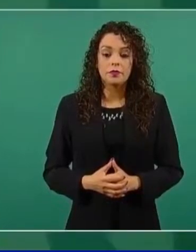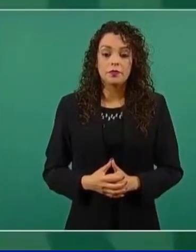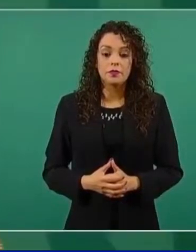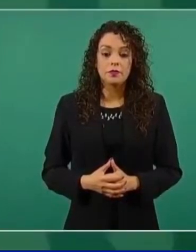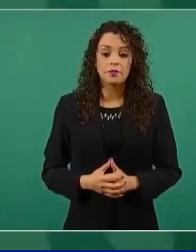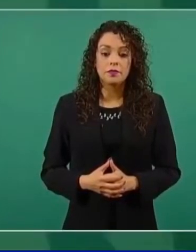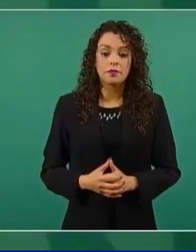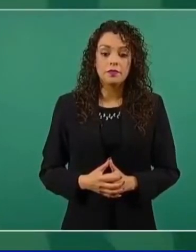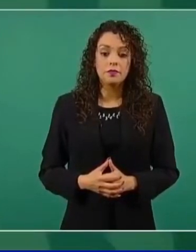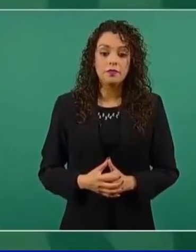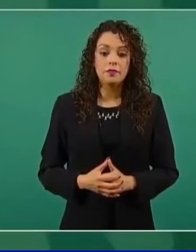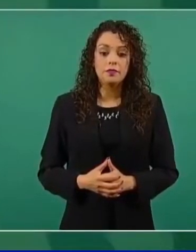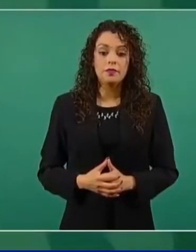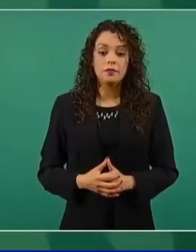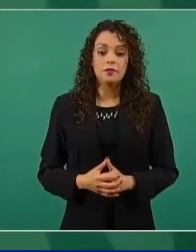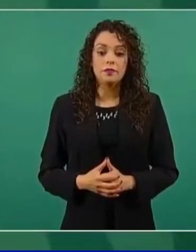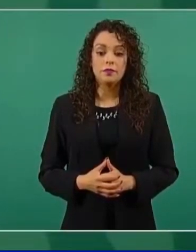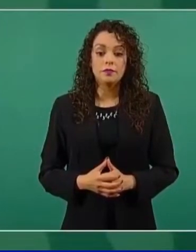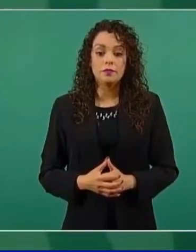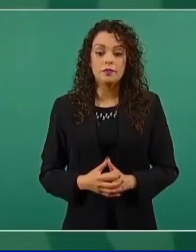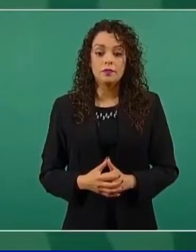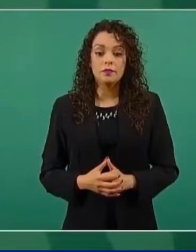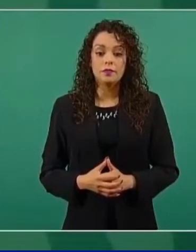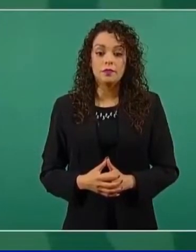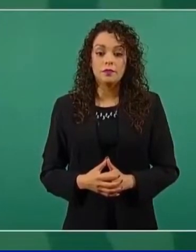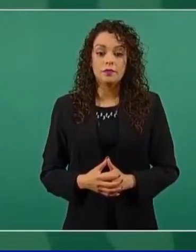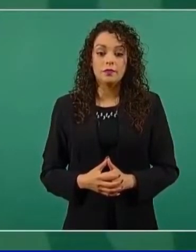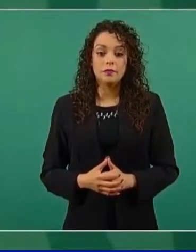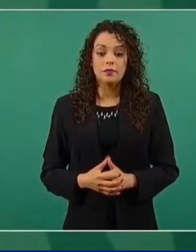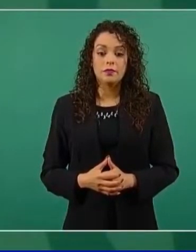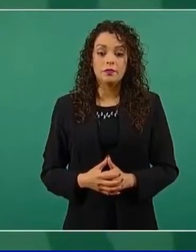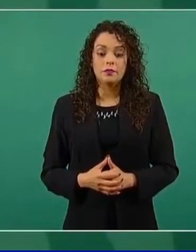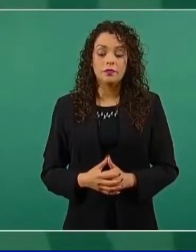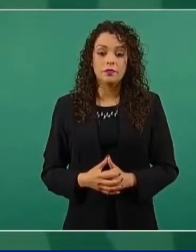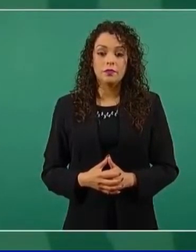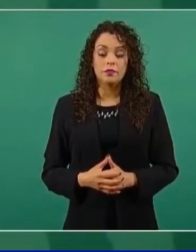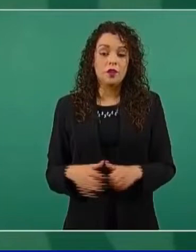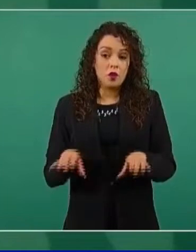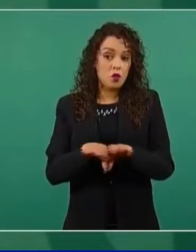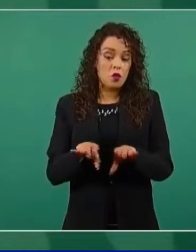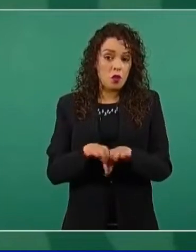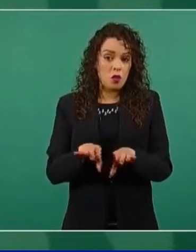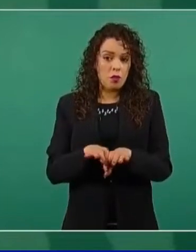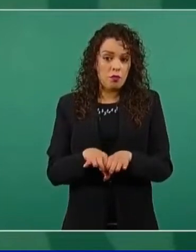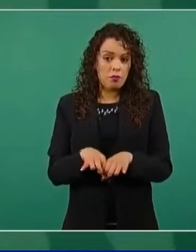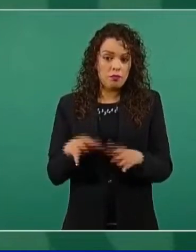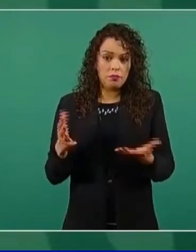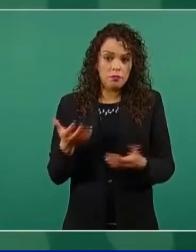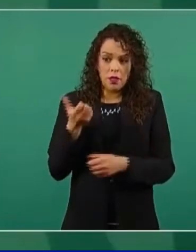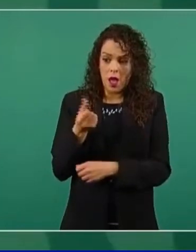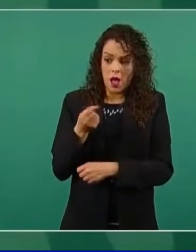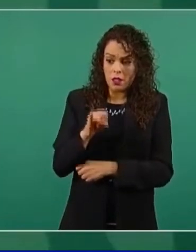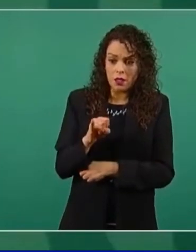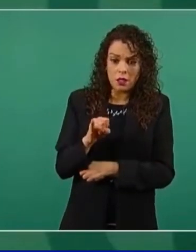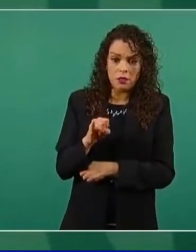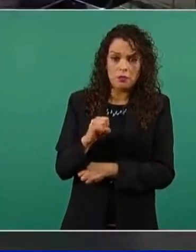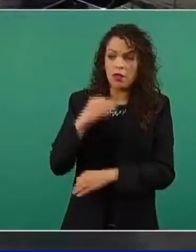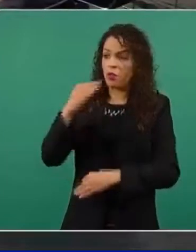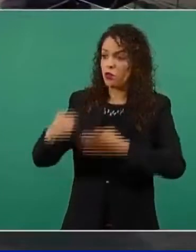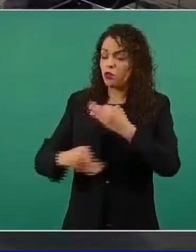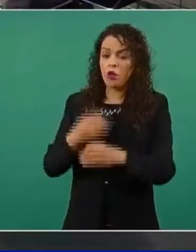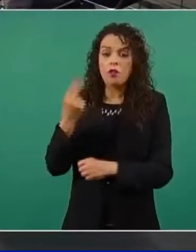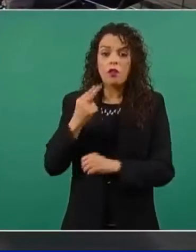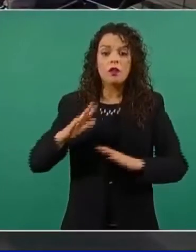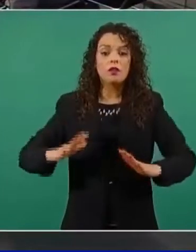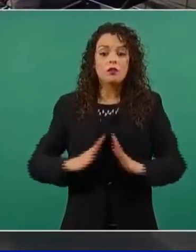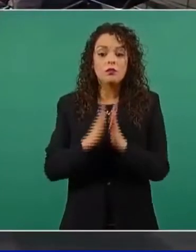tiene que ser así, con la participación de todas, de